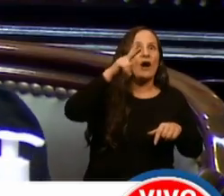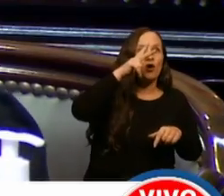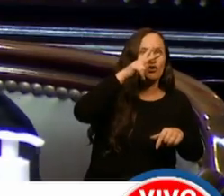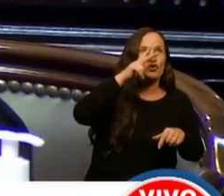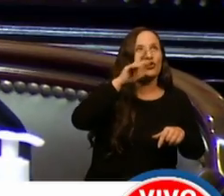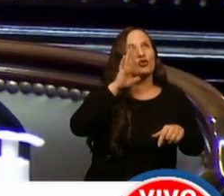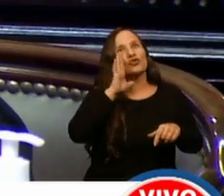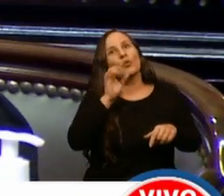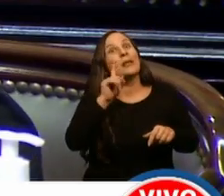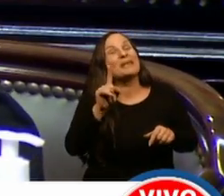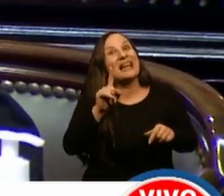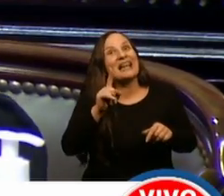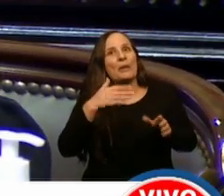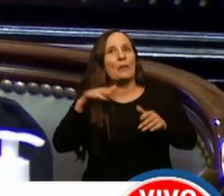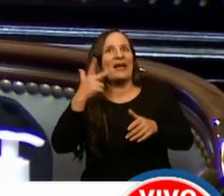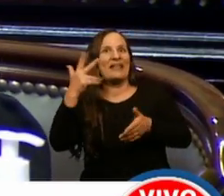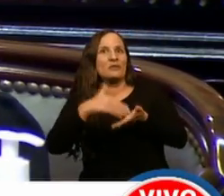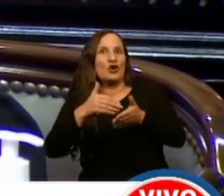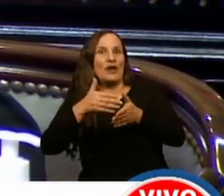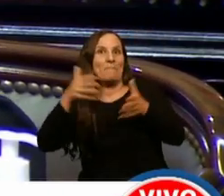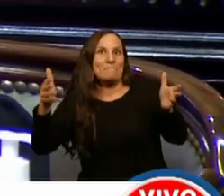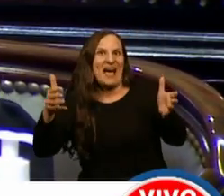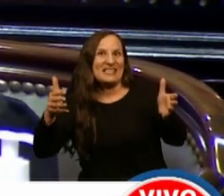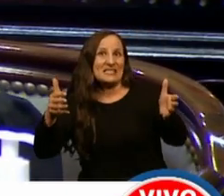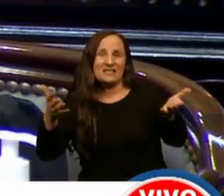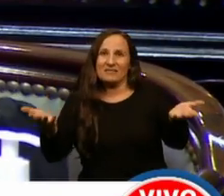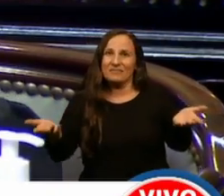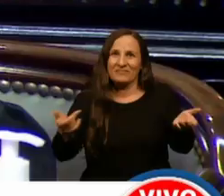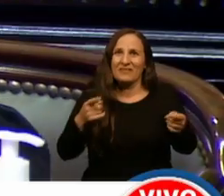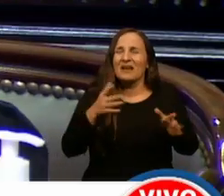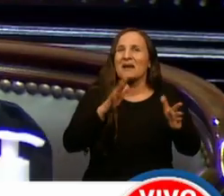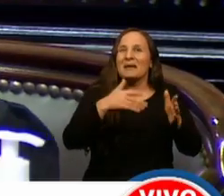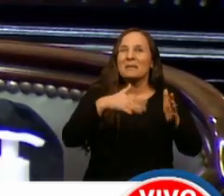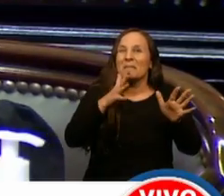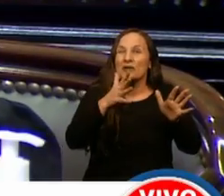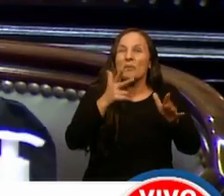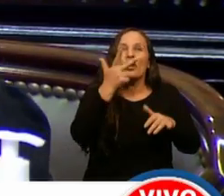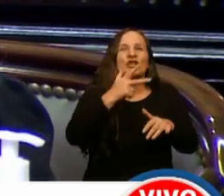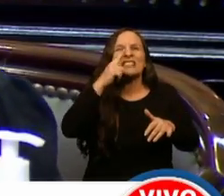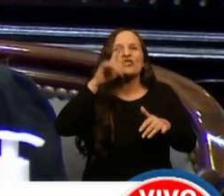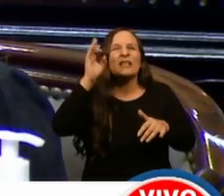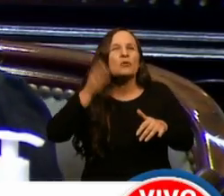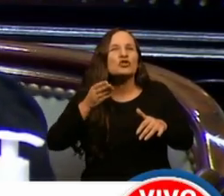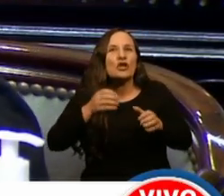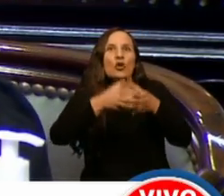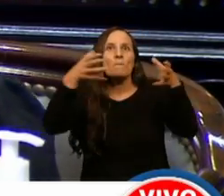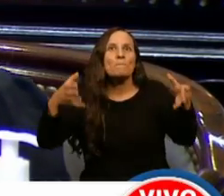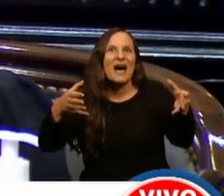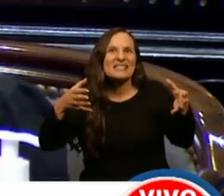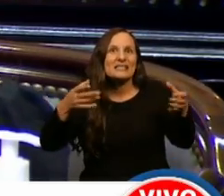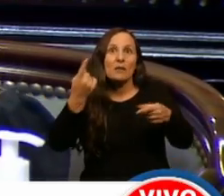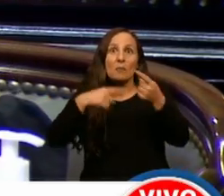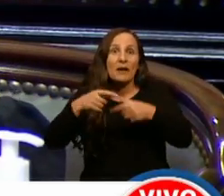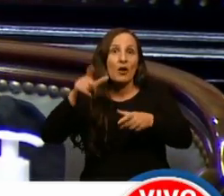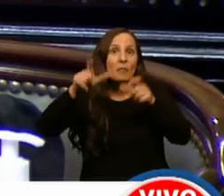850 mil el incremento en el universo de usuarios es de 370 por ciento mientras el universo de aportantes